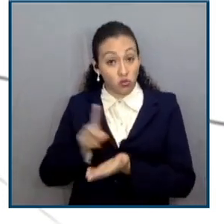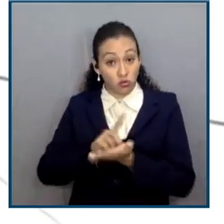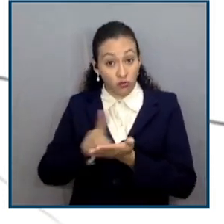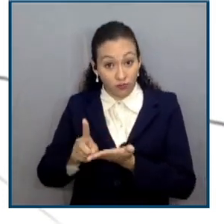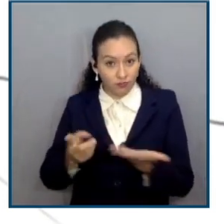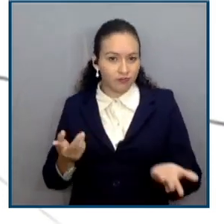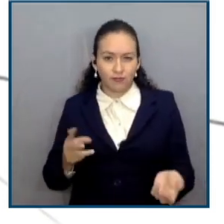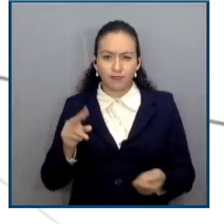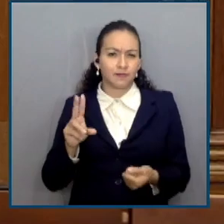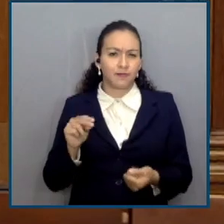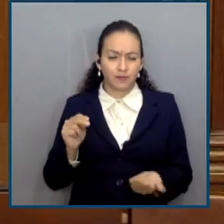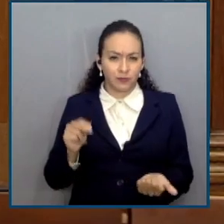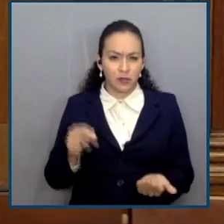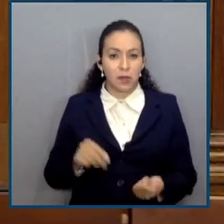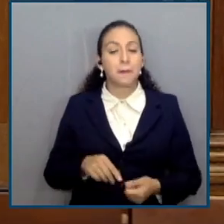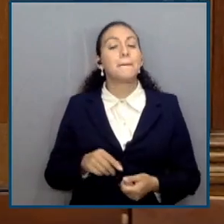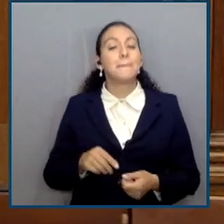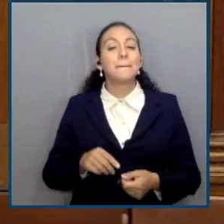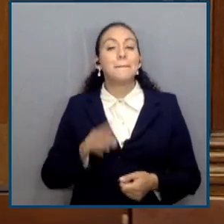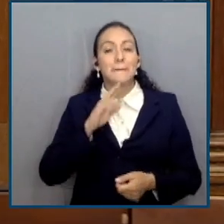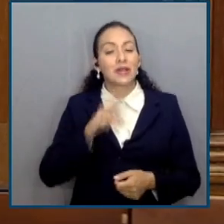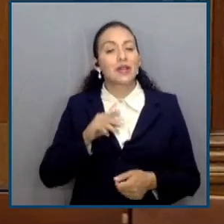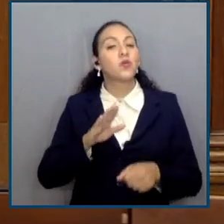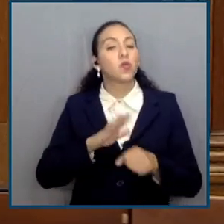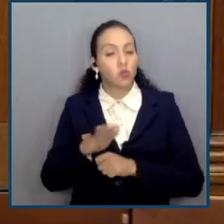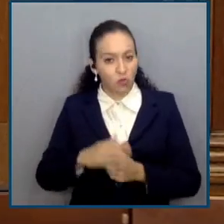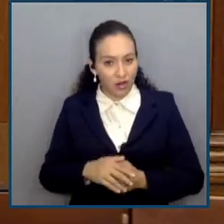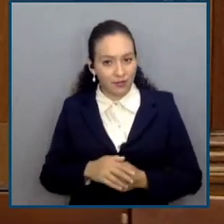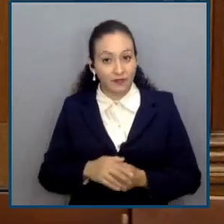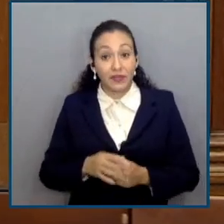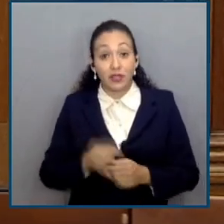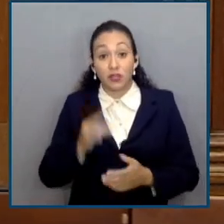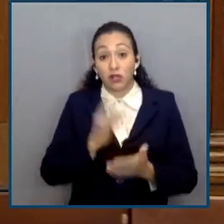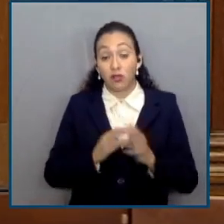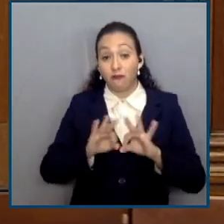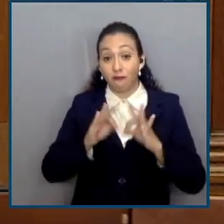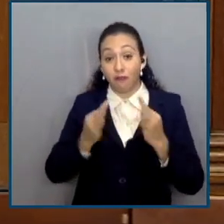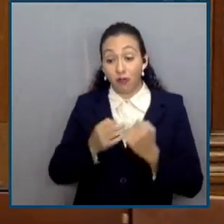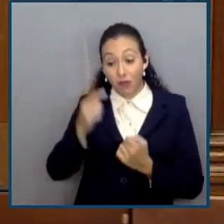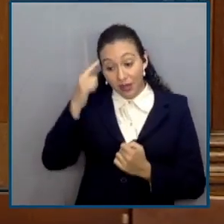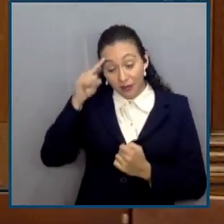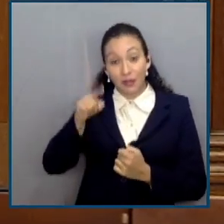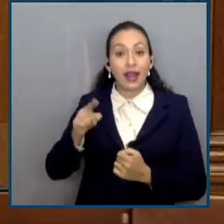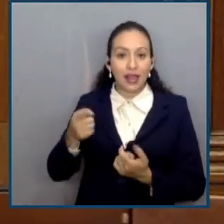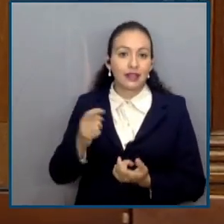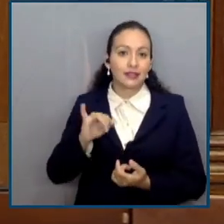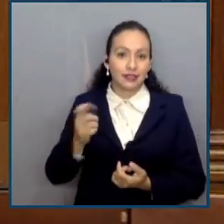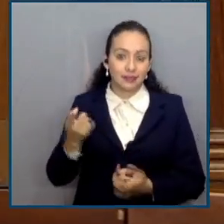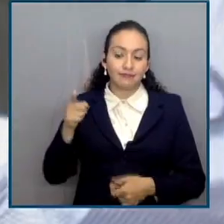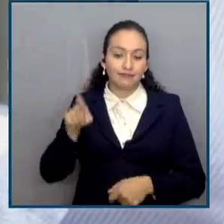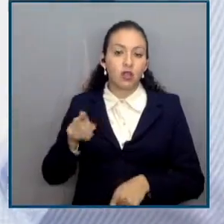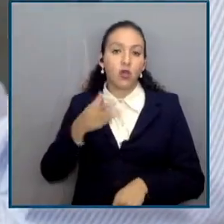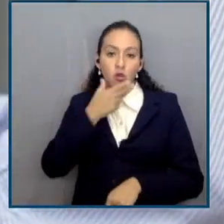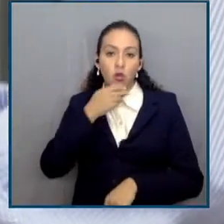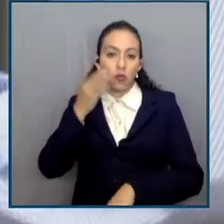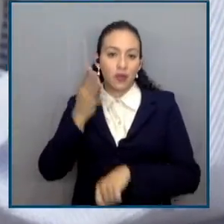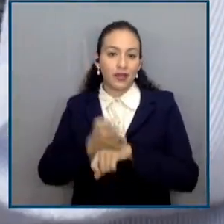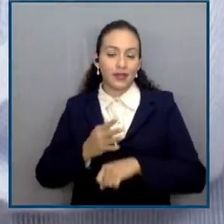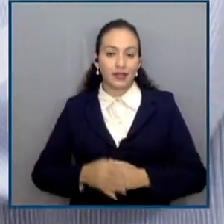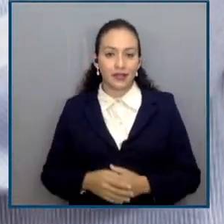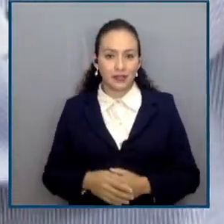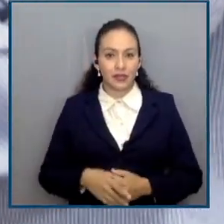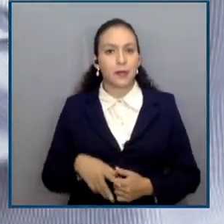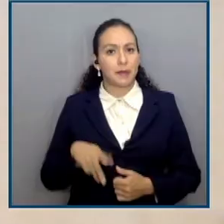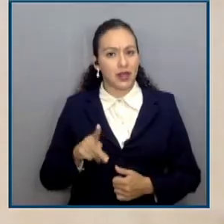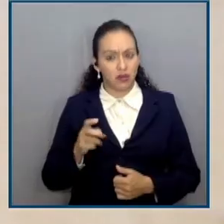una distinción legislativa que se justifica razonablemente por la mayor relevancia de este delito. Tampoco viola la dignidad